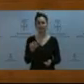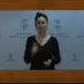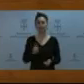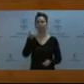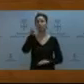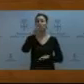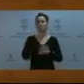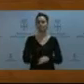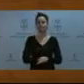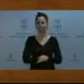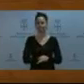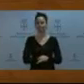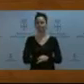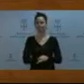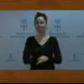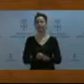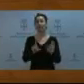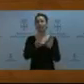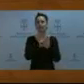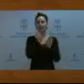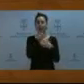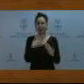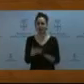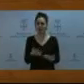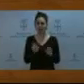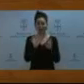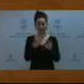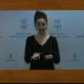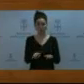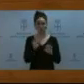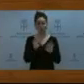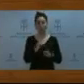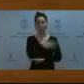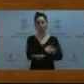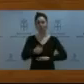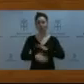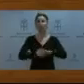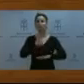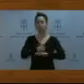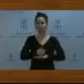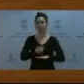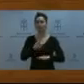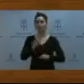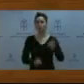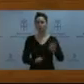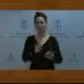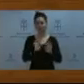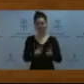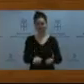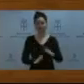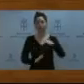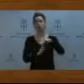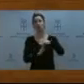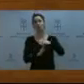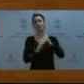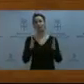legislación vigente en Castilla y León, el Tribunal Superior de Justicia de Castilla y León paraliza la caza del lobo al norte del Duero. ¿Ese